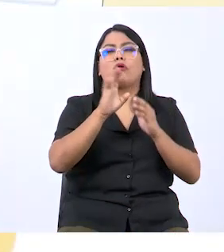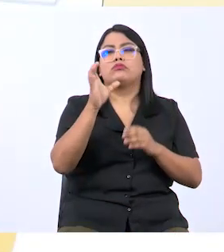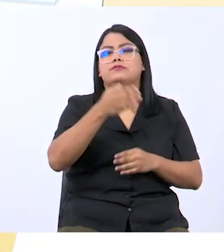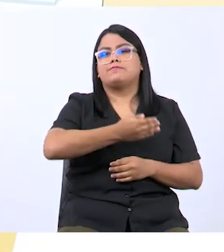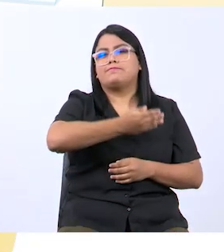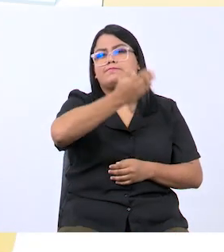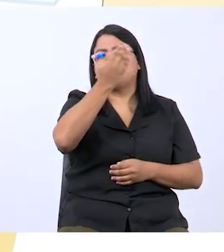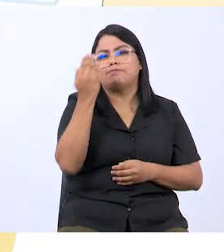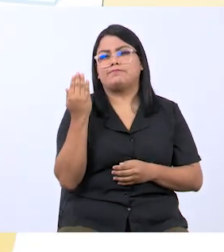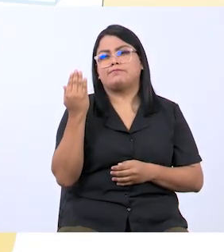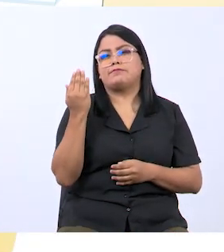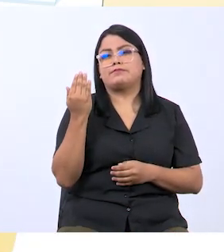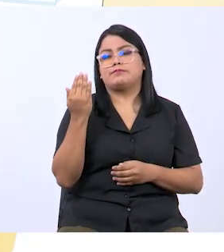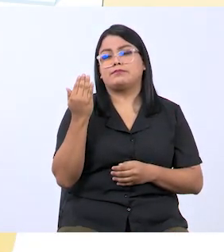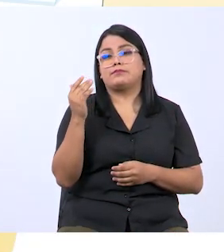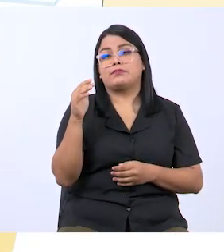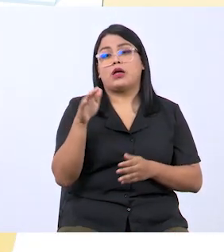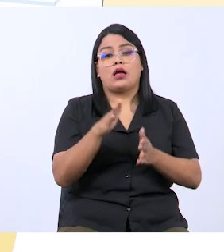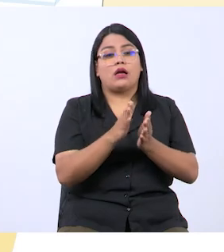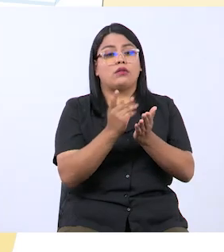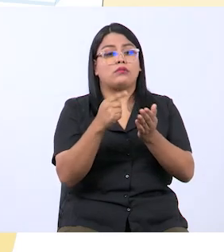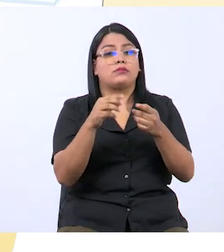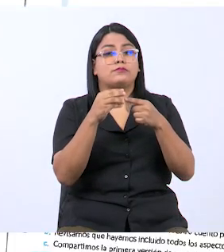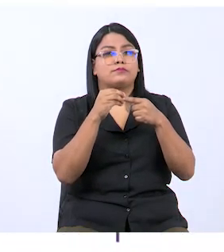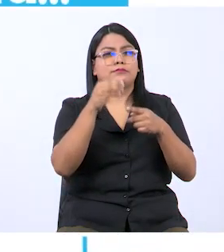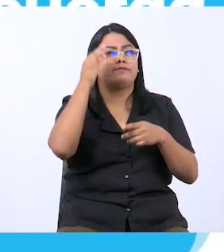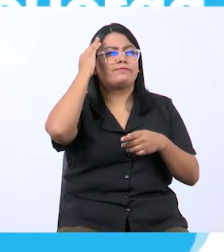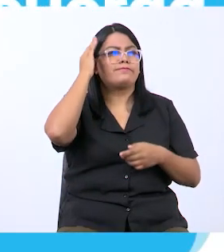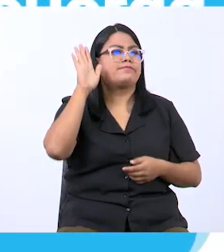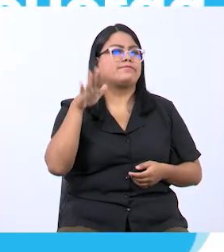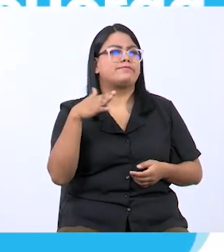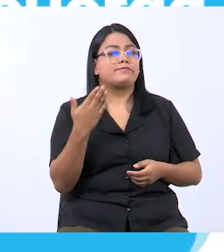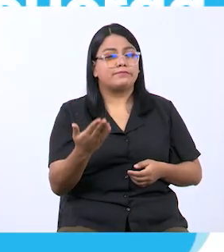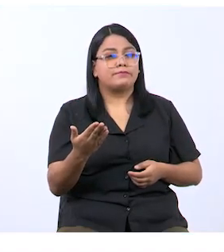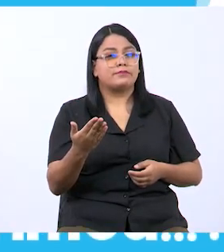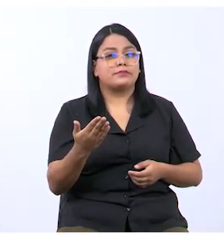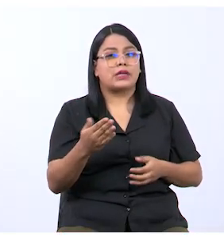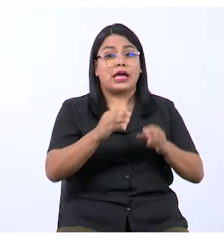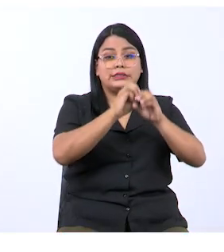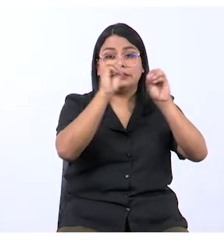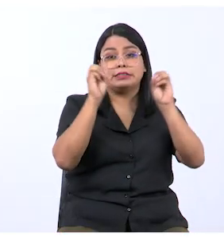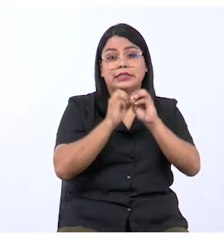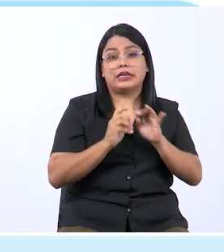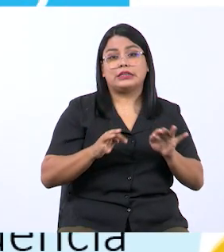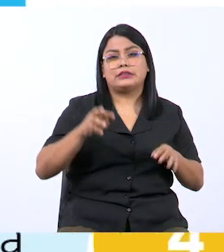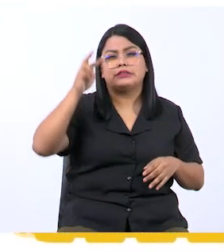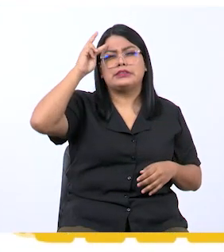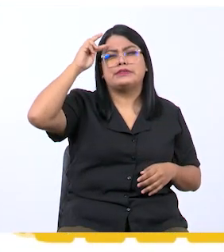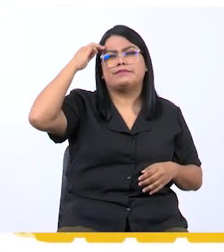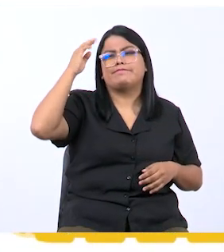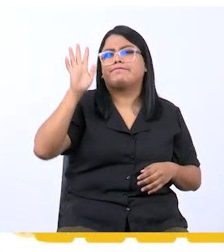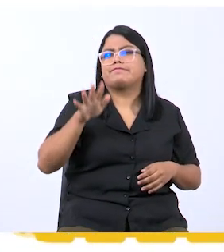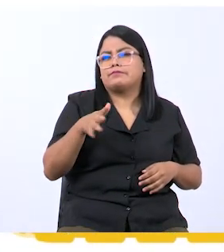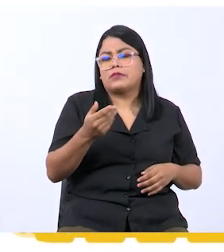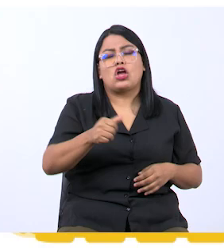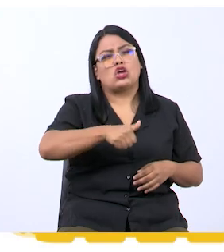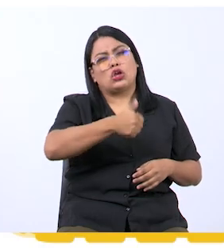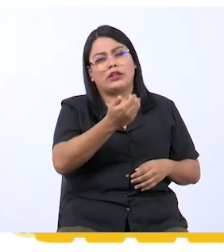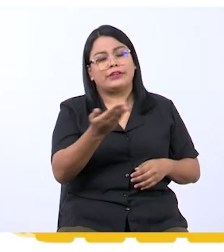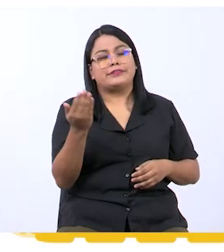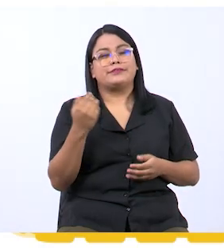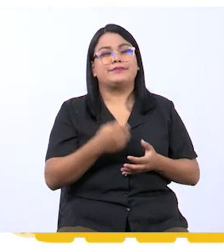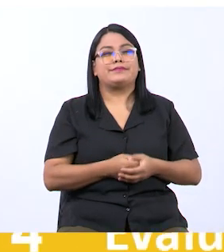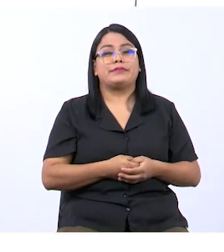color celeste tenemos las secciones especiales, como ¿sabías qué?, en la web, ¿qué significa?, entre